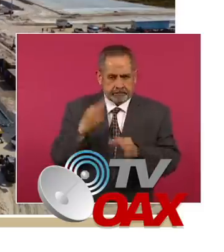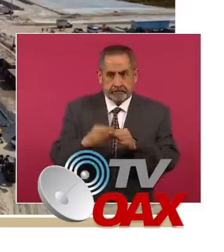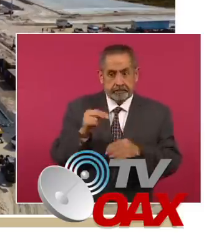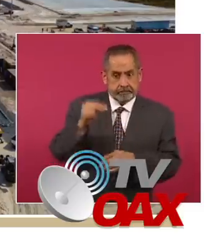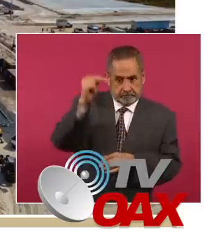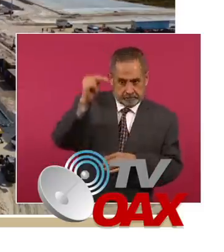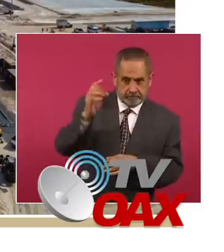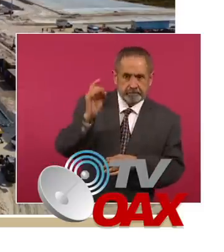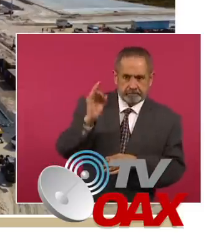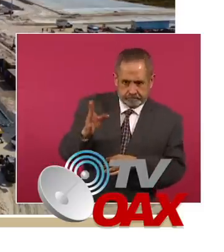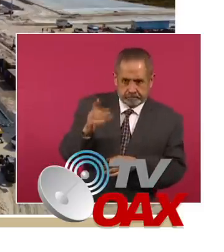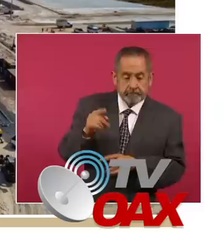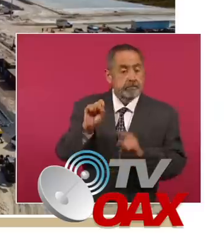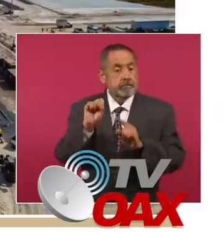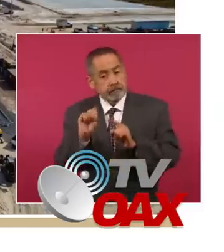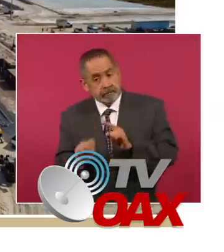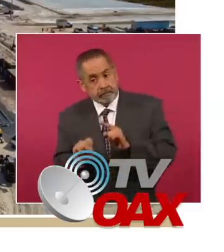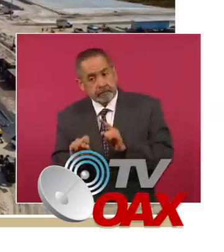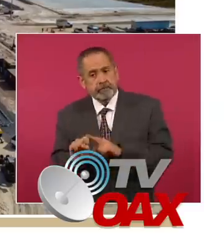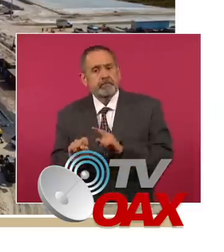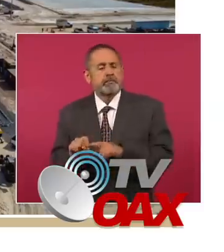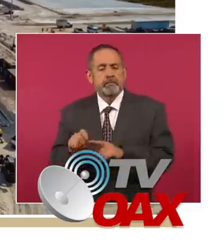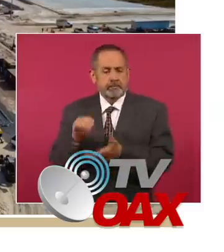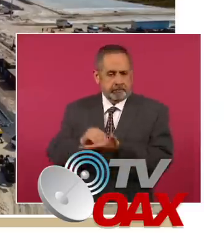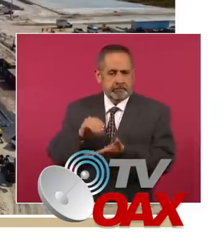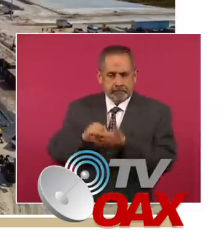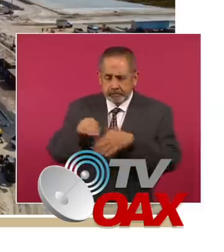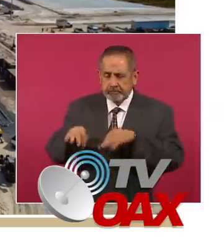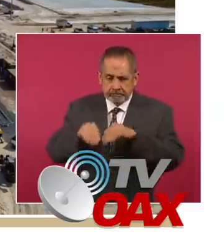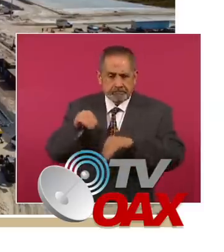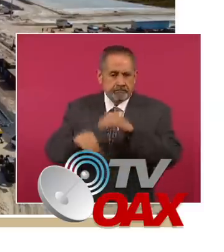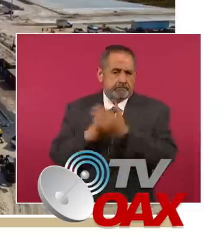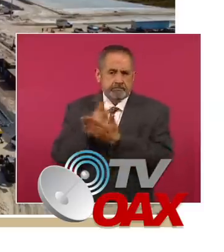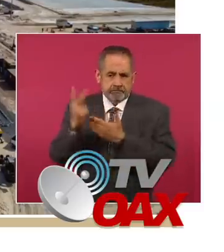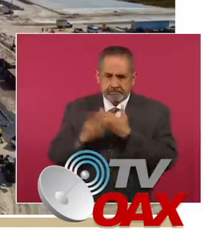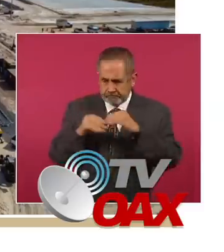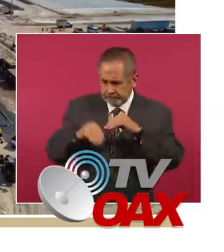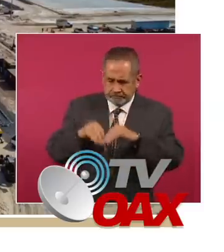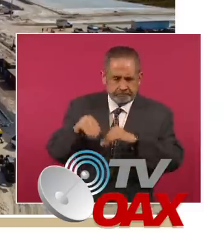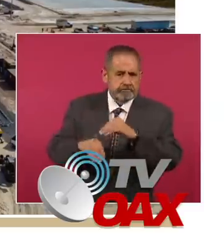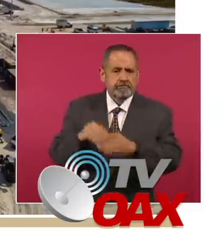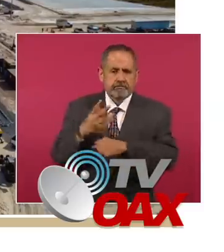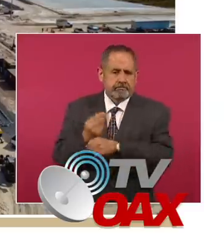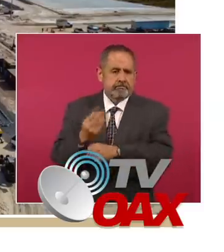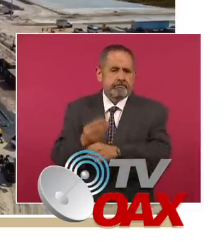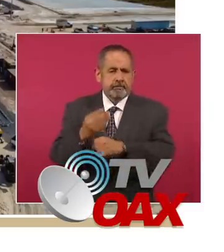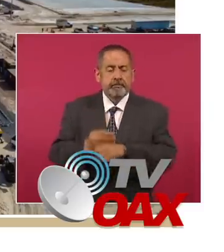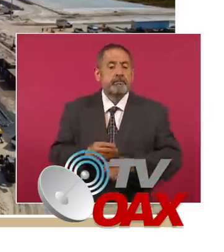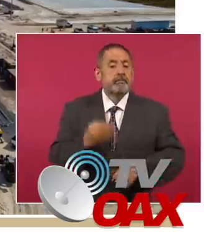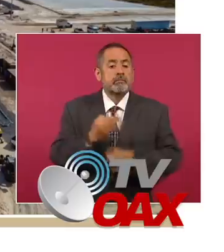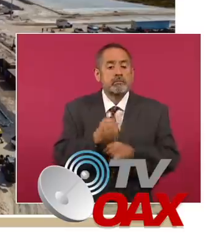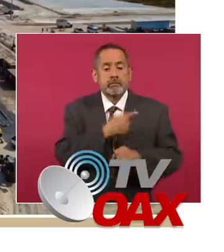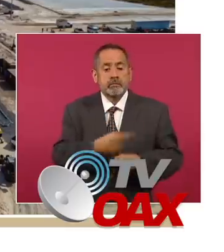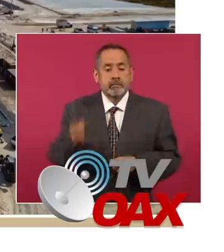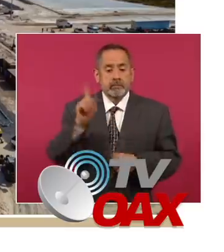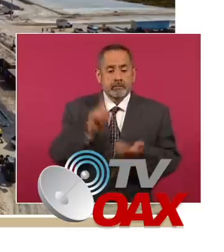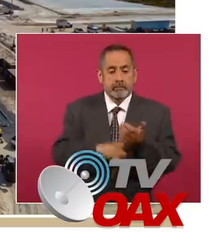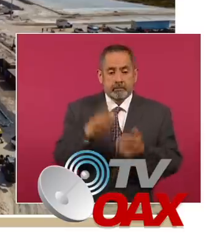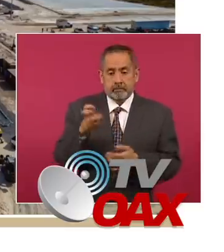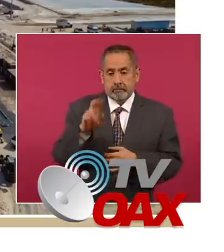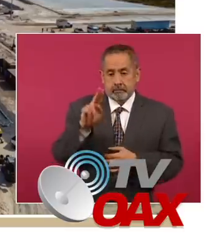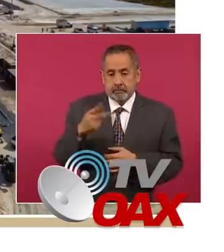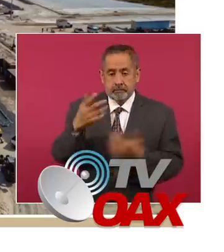tramo sur sigue de acuerdo a programa, igual que las demás actividades. En este momento se tienen